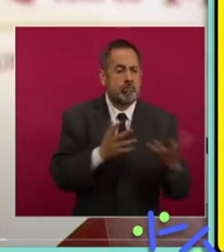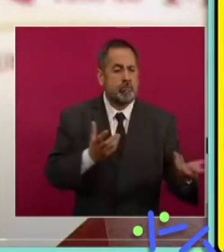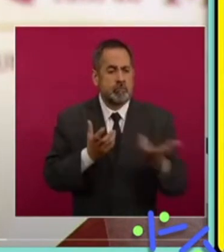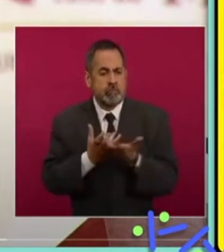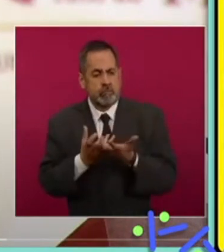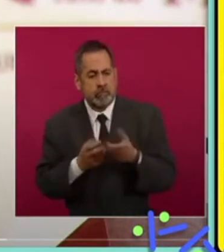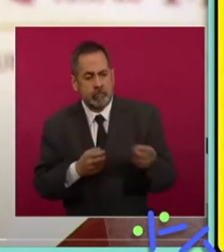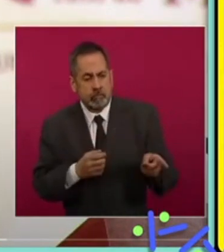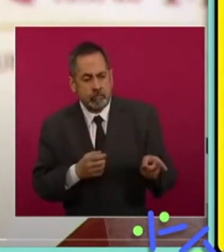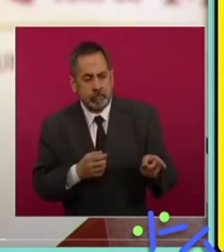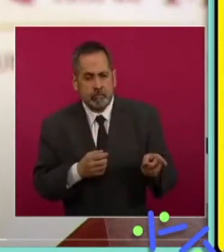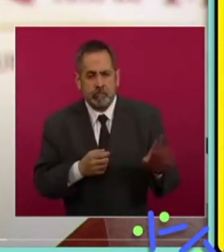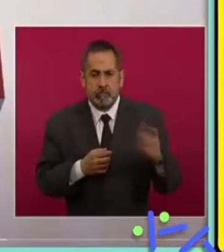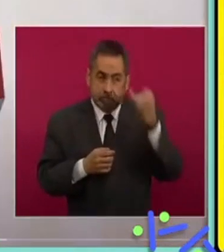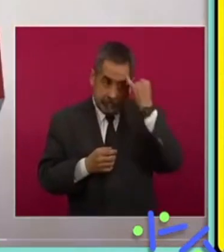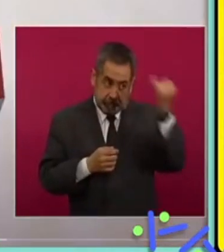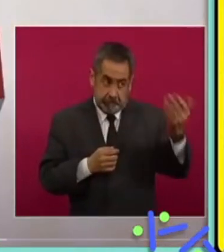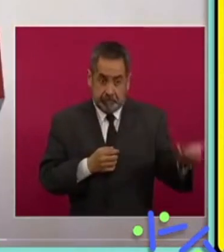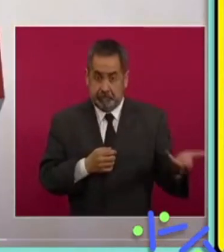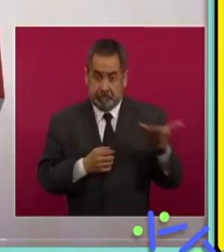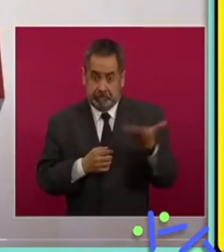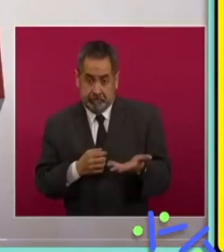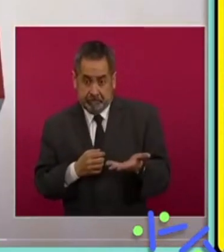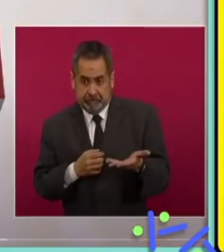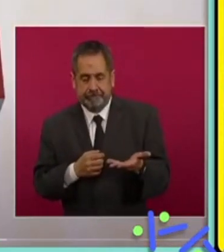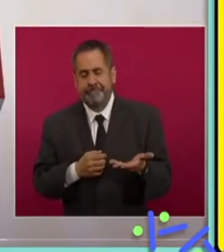pero ellos plantearon eso